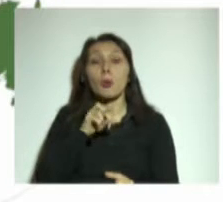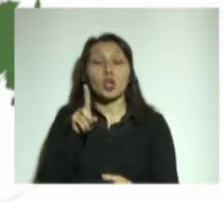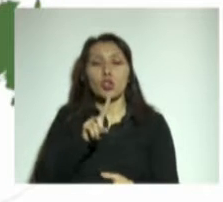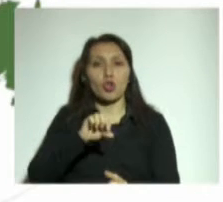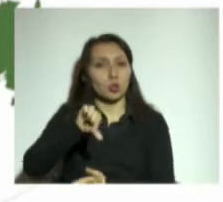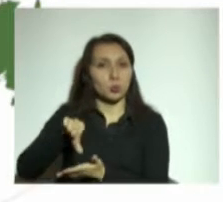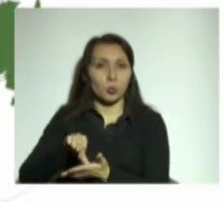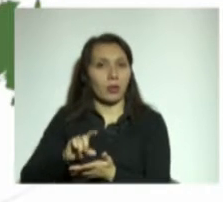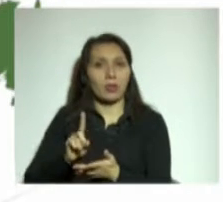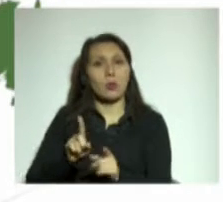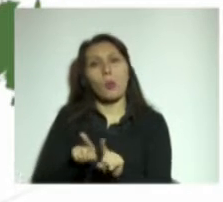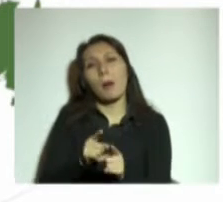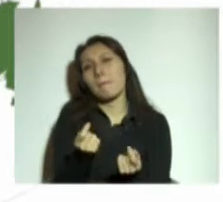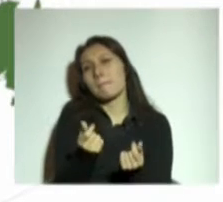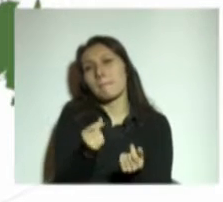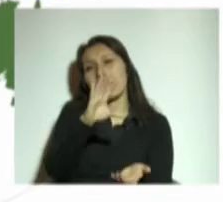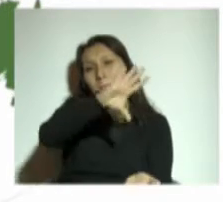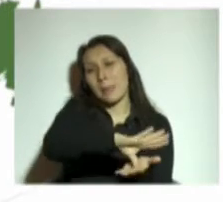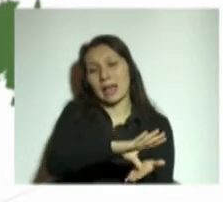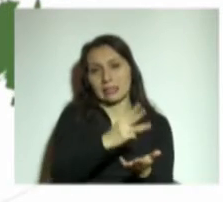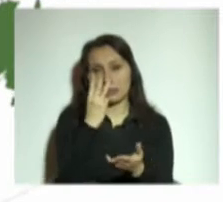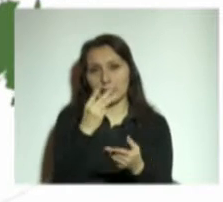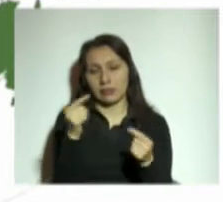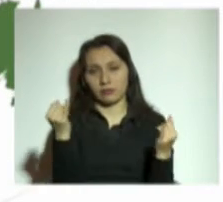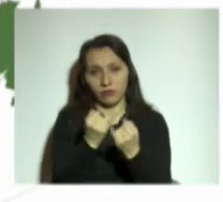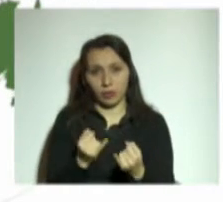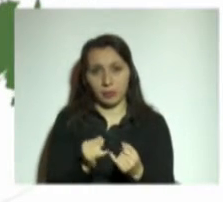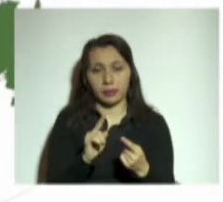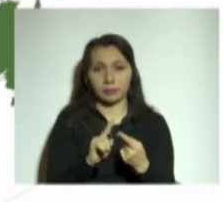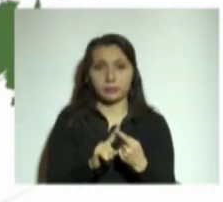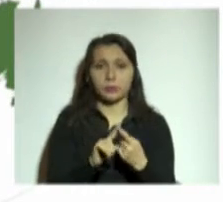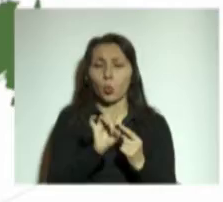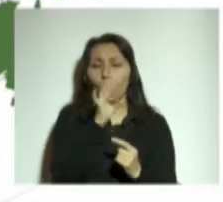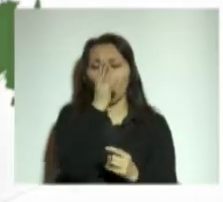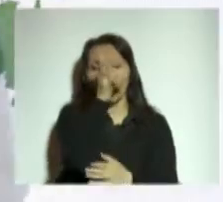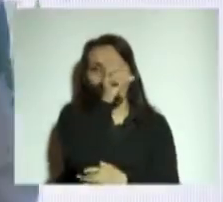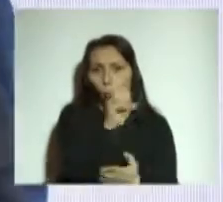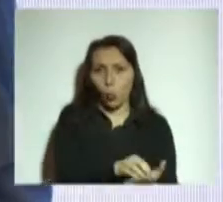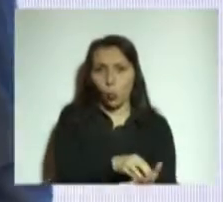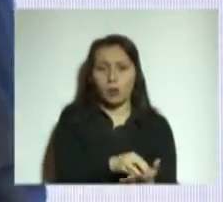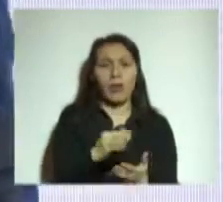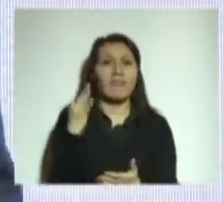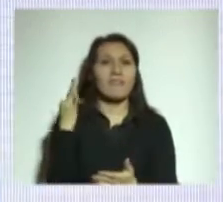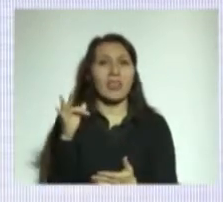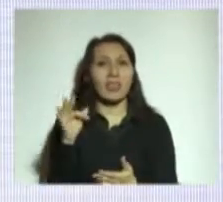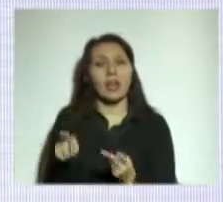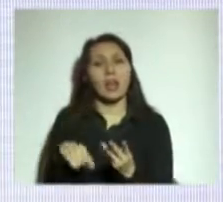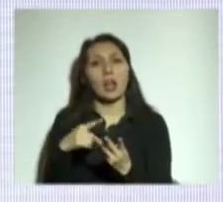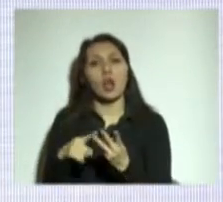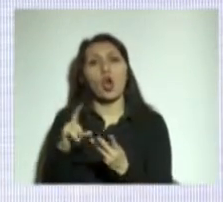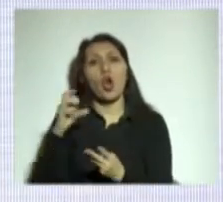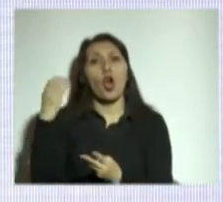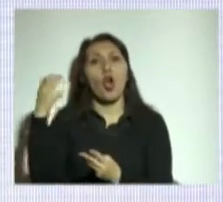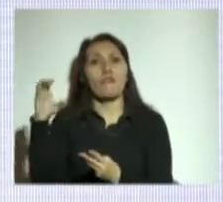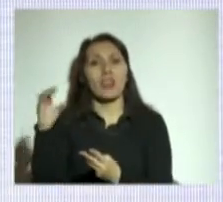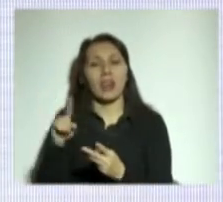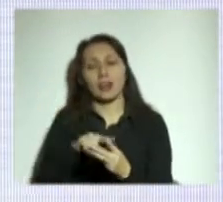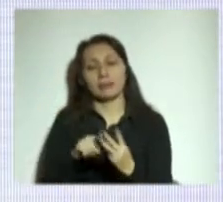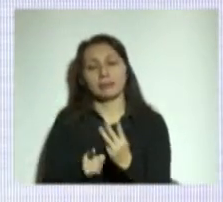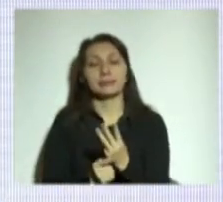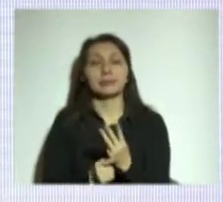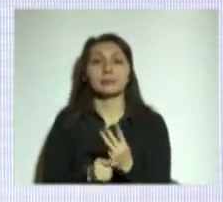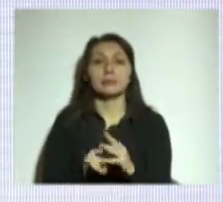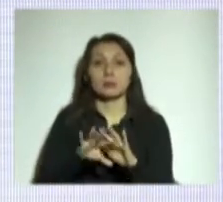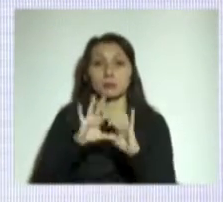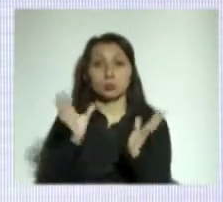ciudad, es como un país. Hay 3 fórmulas: el sistema unitario, el sistema federal o el sistema confederal. Este es un mapa